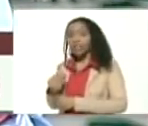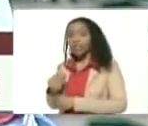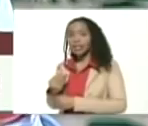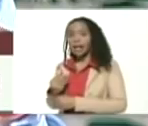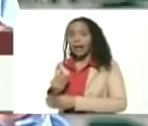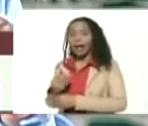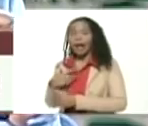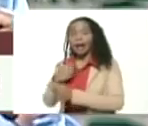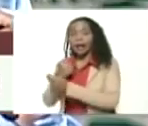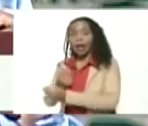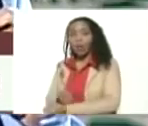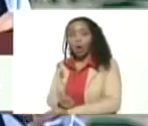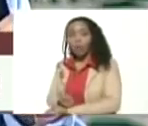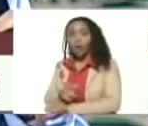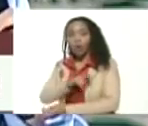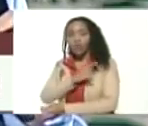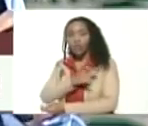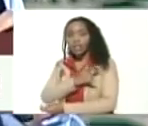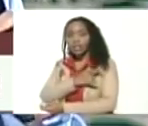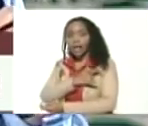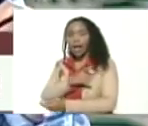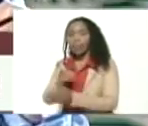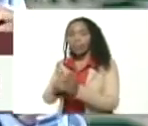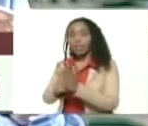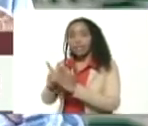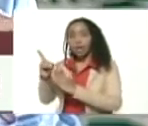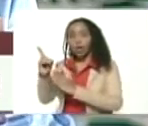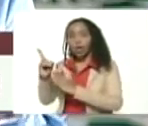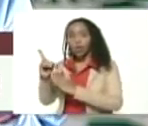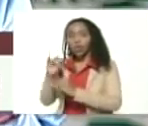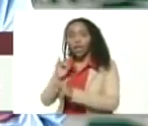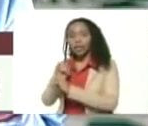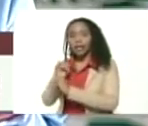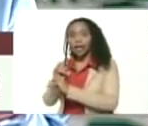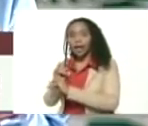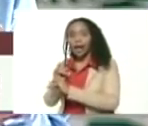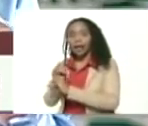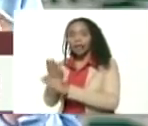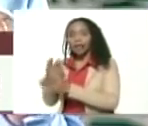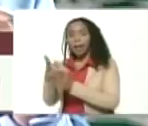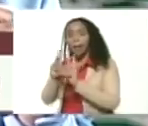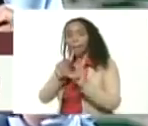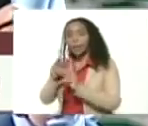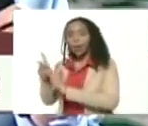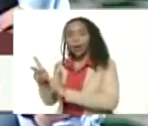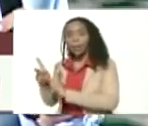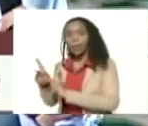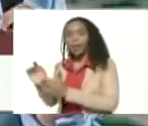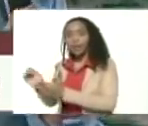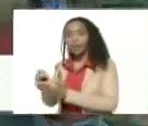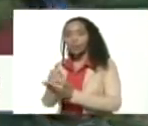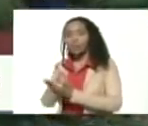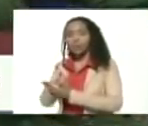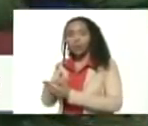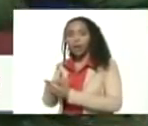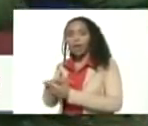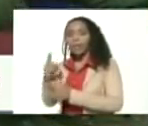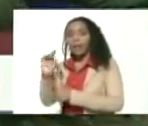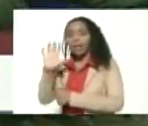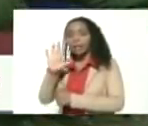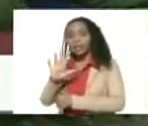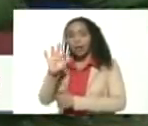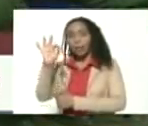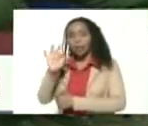de la Universidad Rómulo Gallegos que tienen desarrollo de software, y el incremento en la recaudación de impuestos pasa de